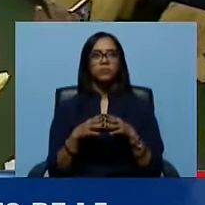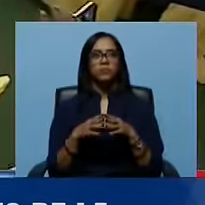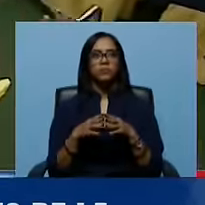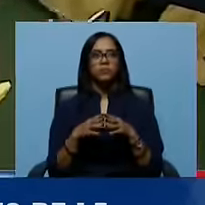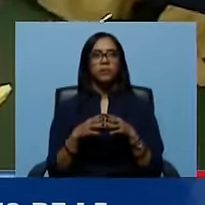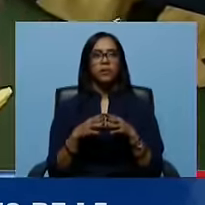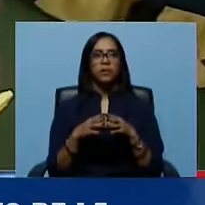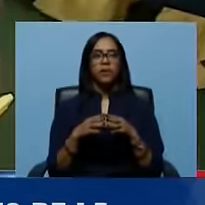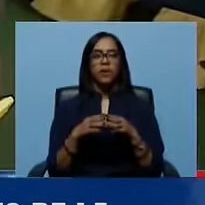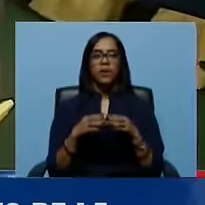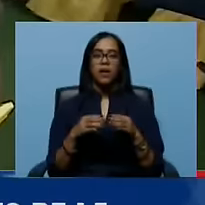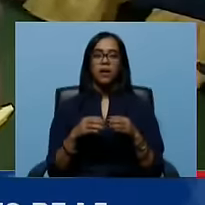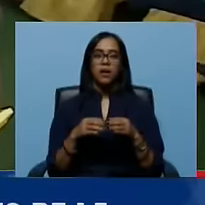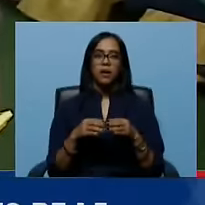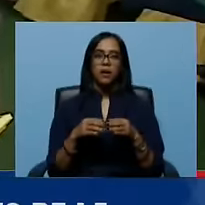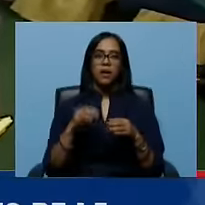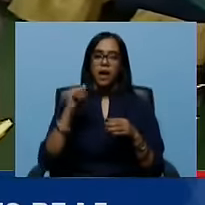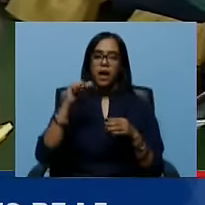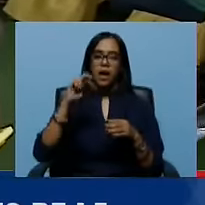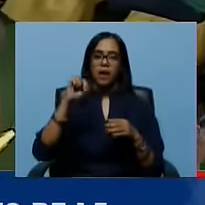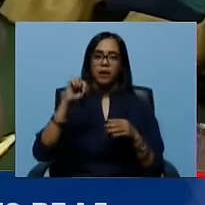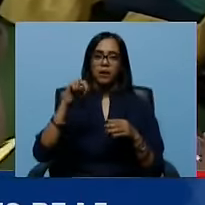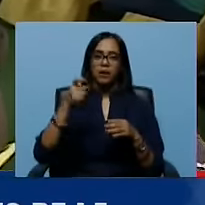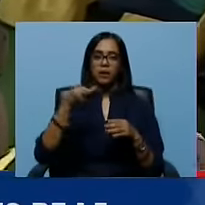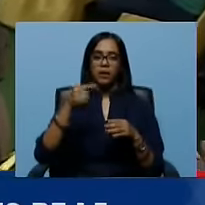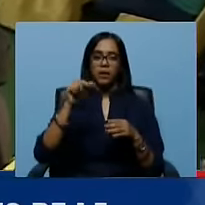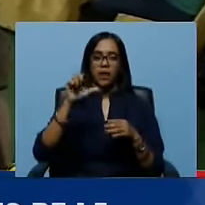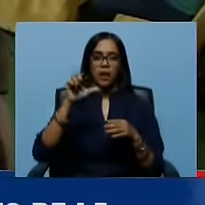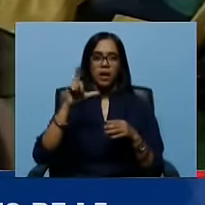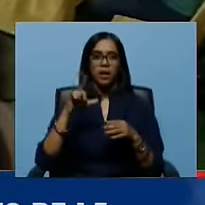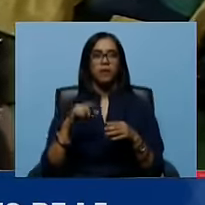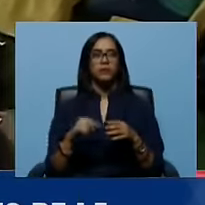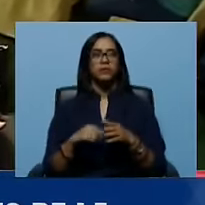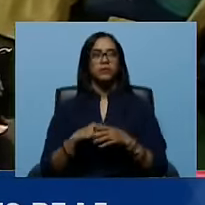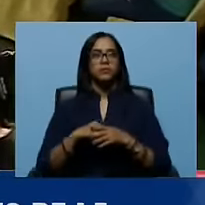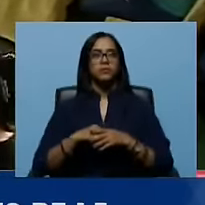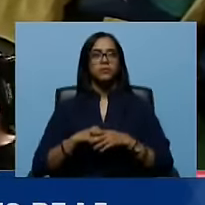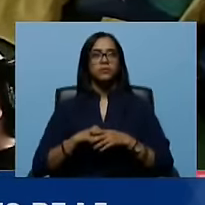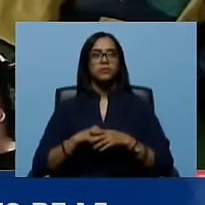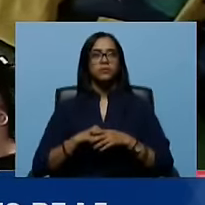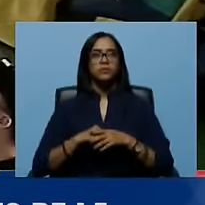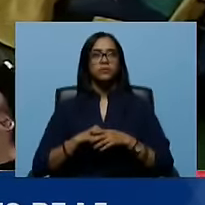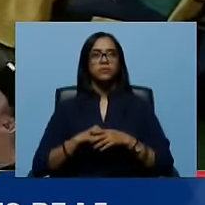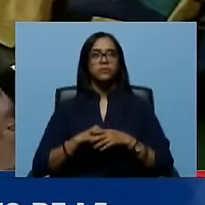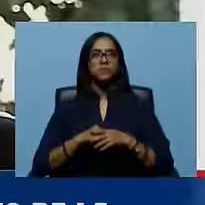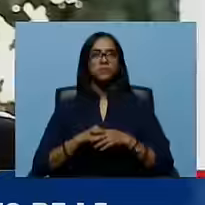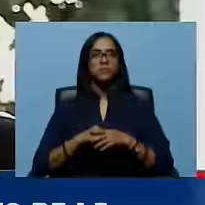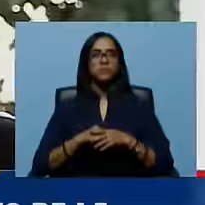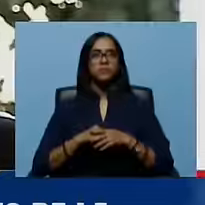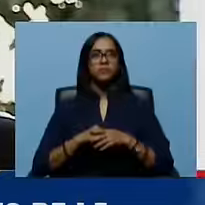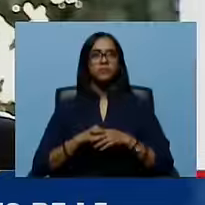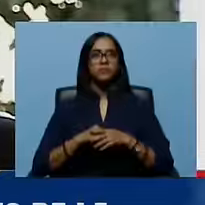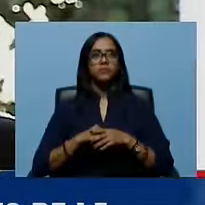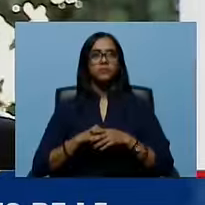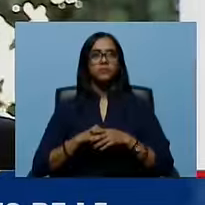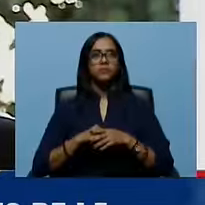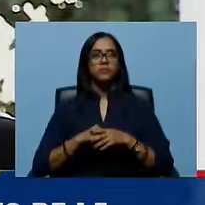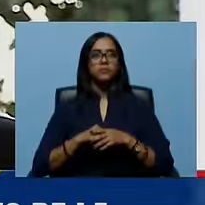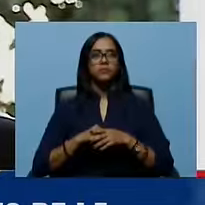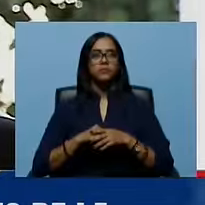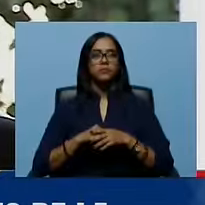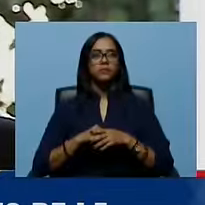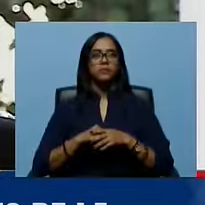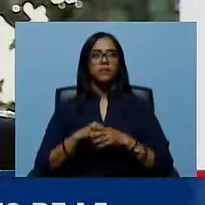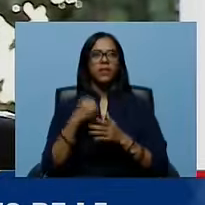Ángel Prado, Ángel Comuna, ¿no ha llegado? ¿Ah? está